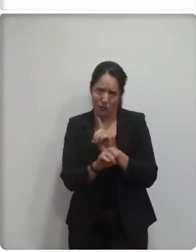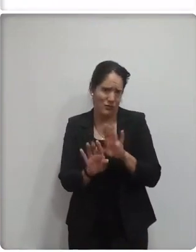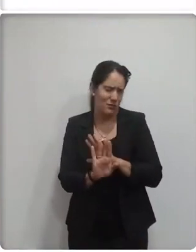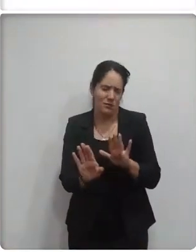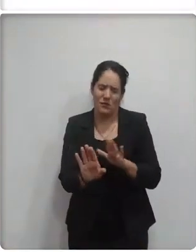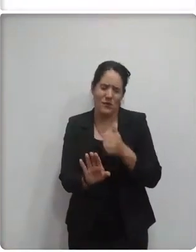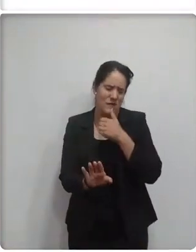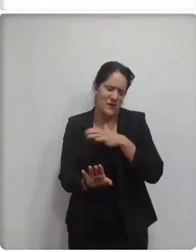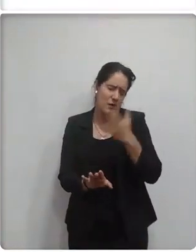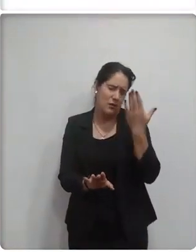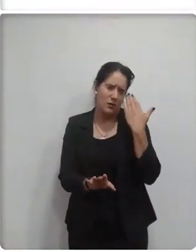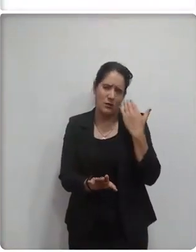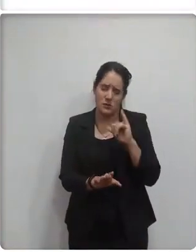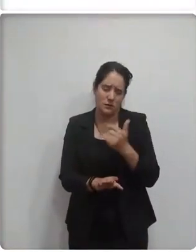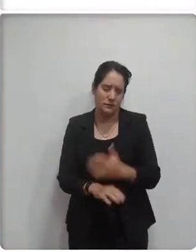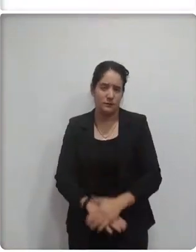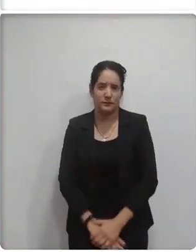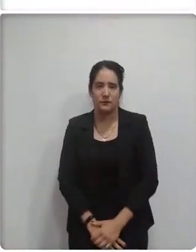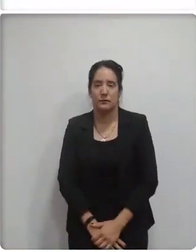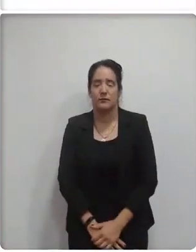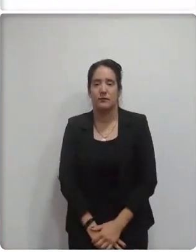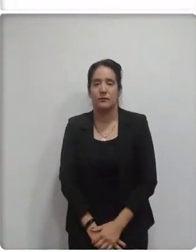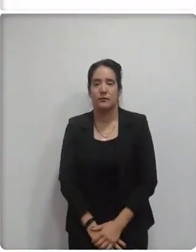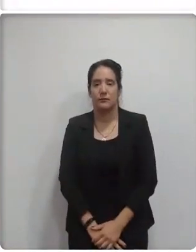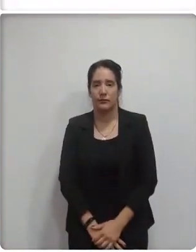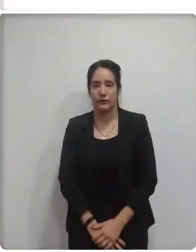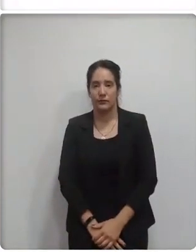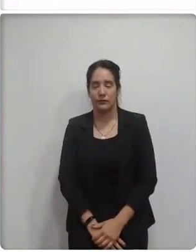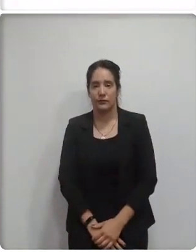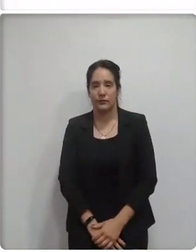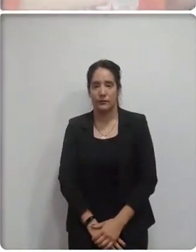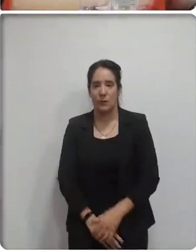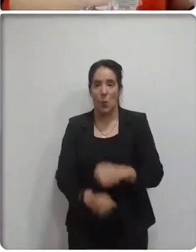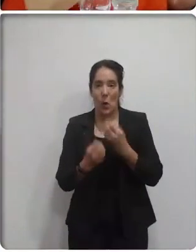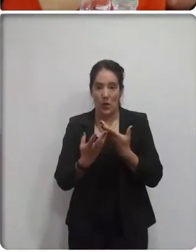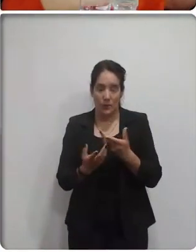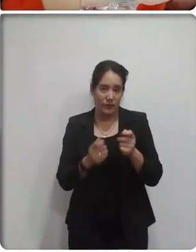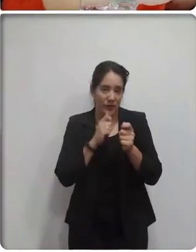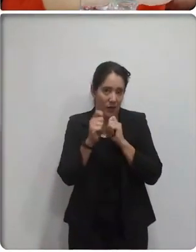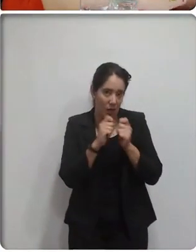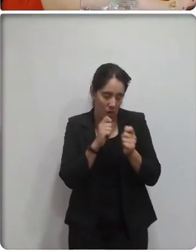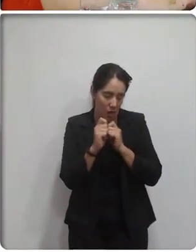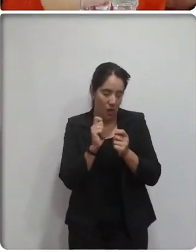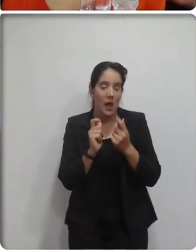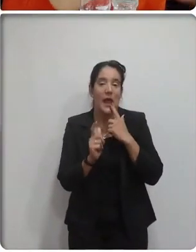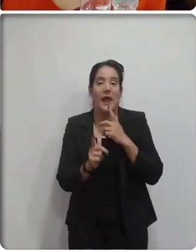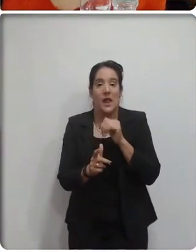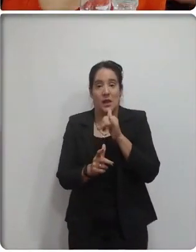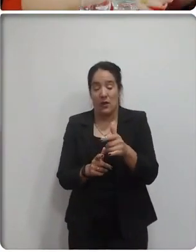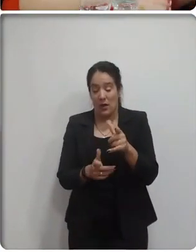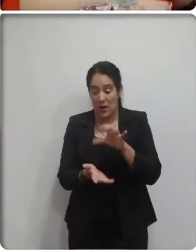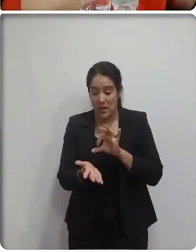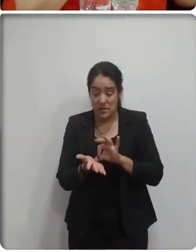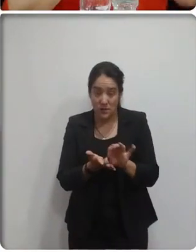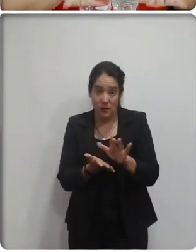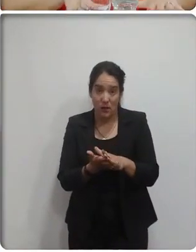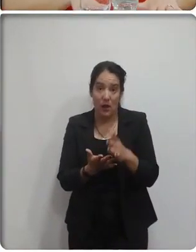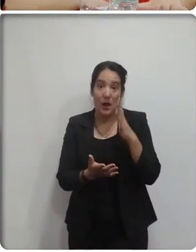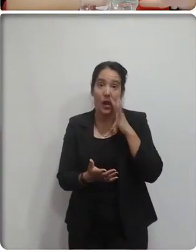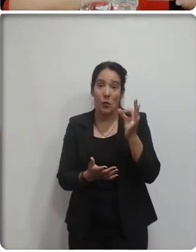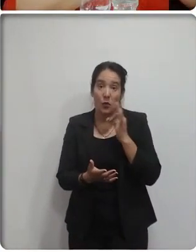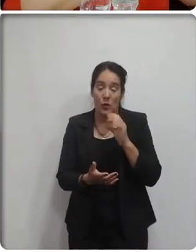nada, para nada. Bueno, la consultoría, el diagnóstico de situación, las oportunidades,